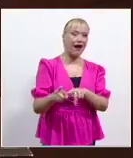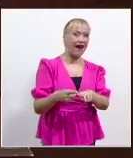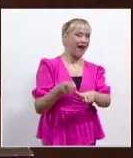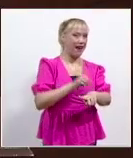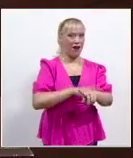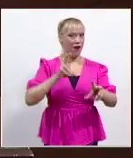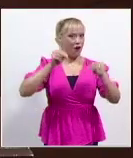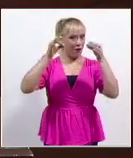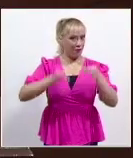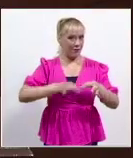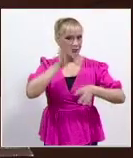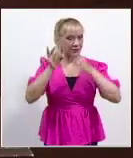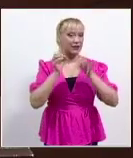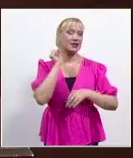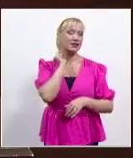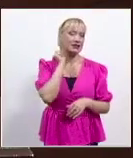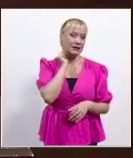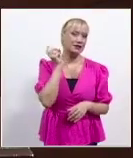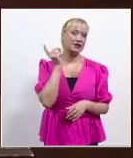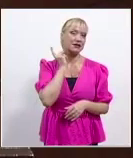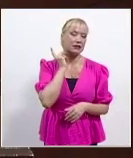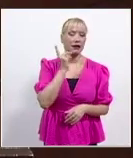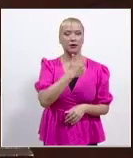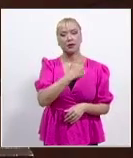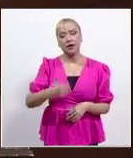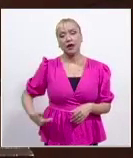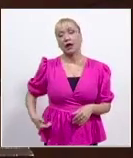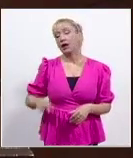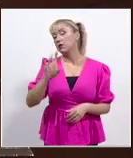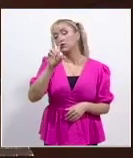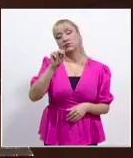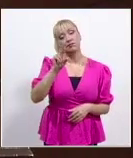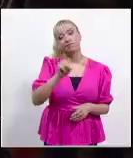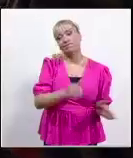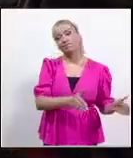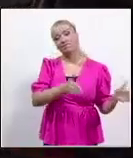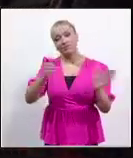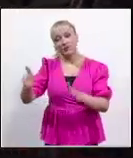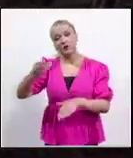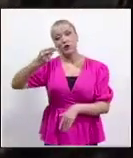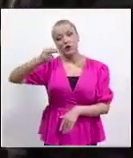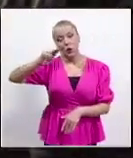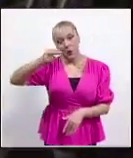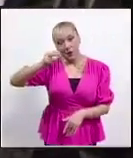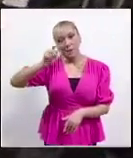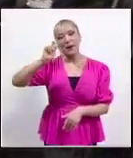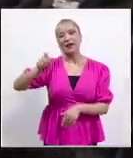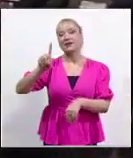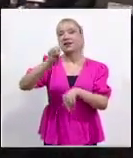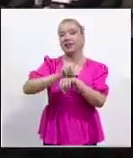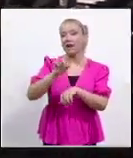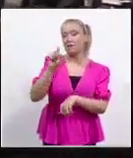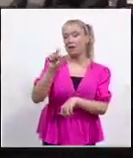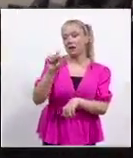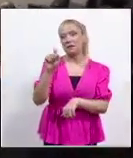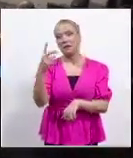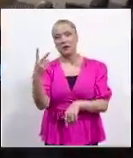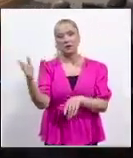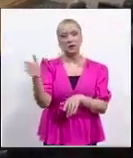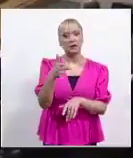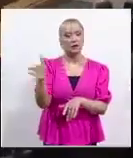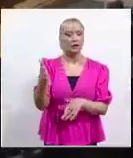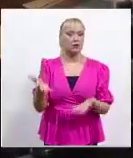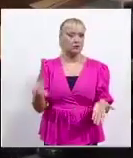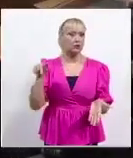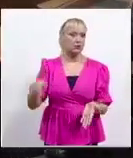República, senadores y diputados federales deben iniciar la tercera semana de noviembre. Señalaron que el INE tiene facultades para cambiar